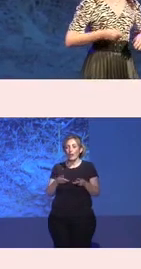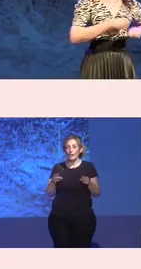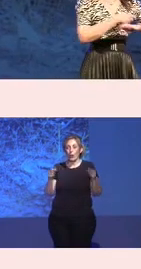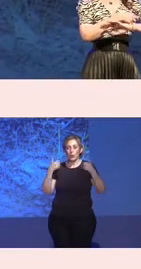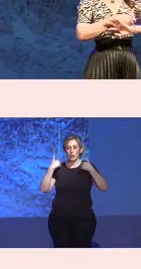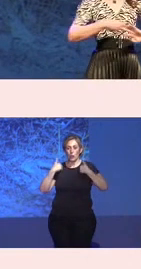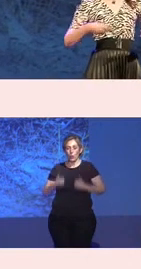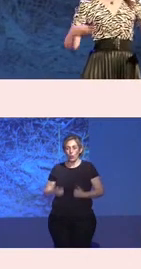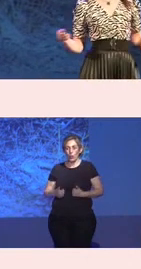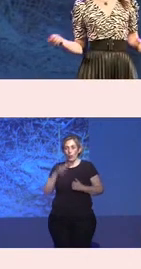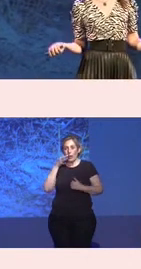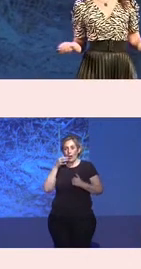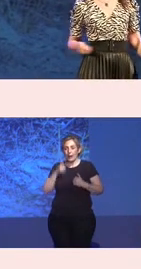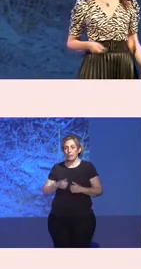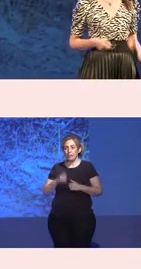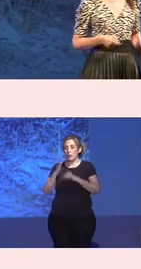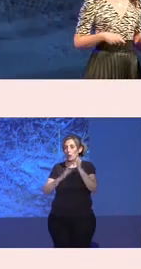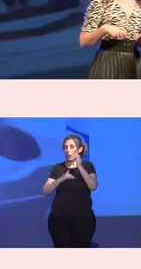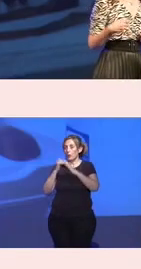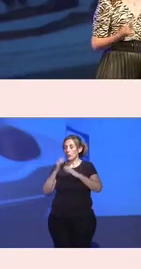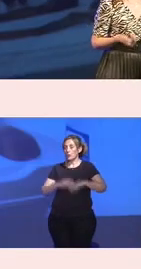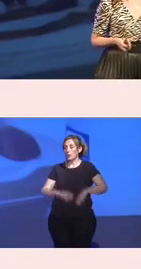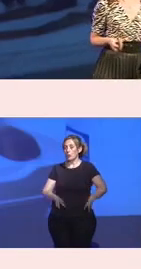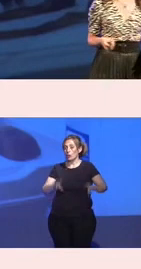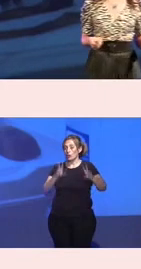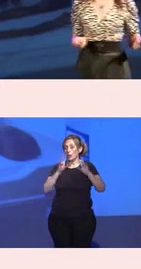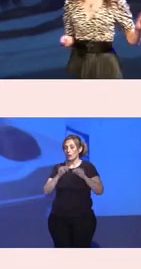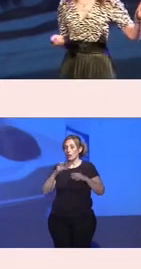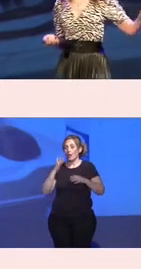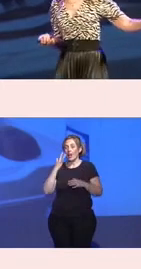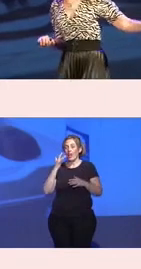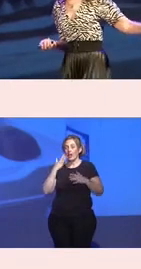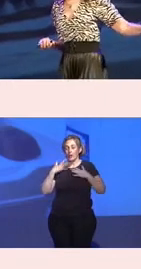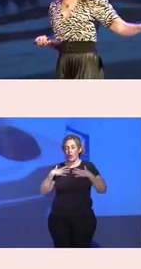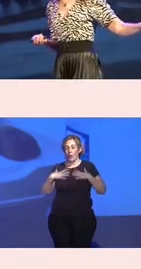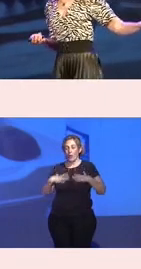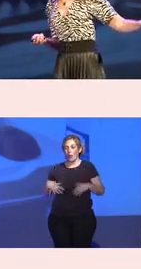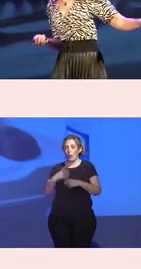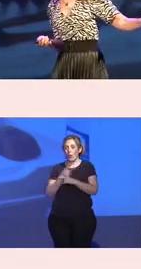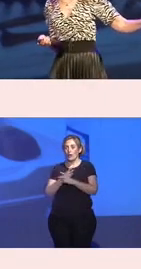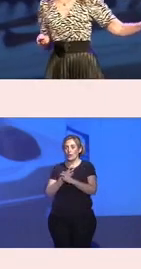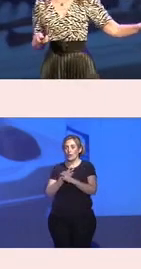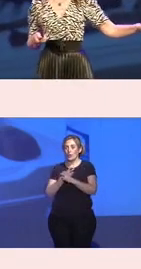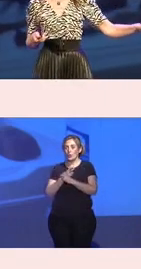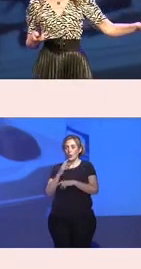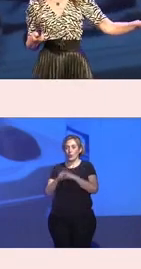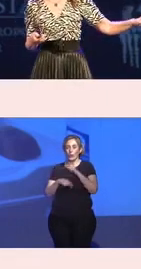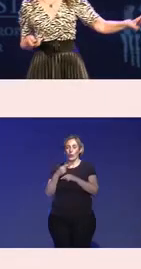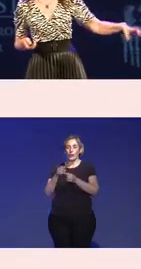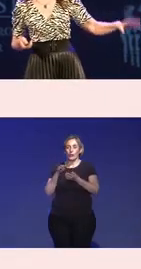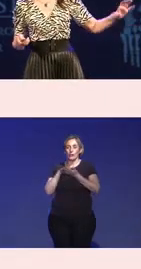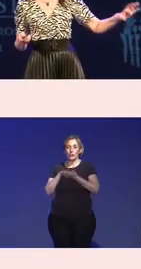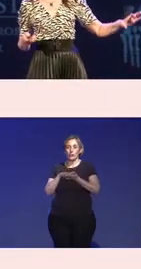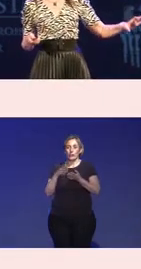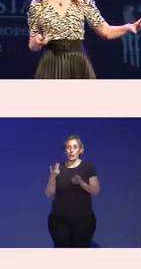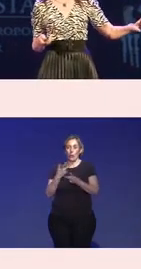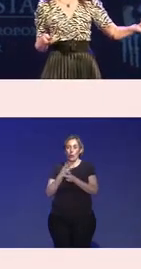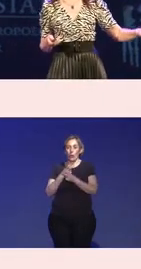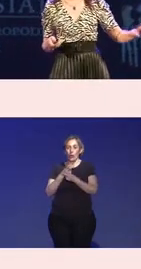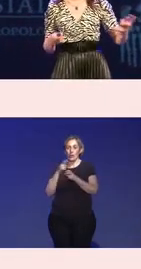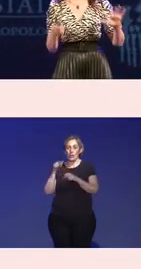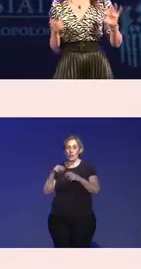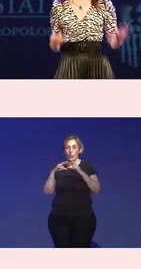humana cuando todo el proceso ha terminado los cuerpos se limpian y esos huesos entran a formar parte de la colección ósea